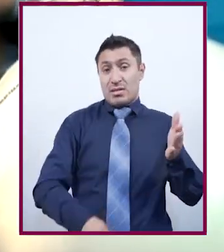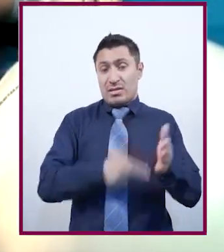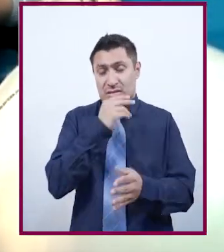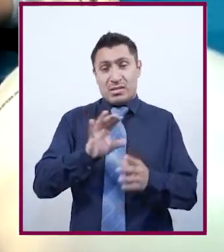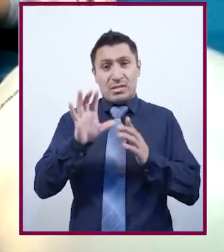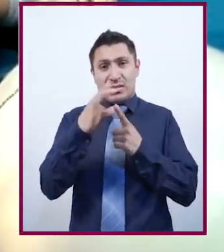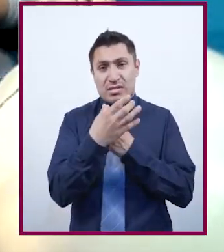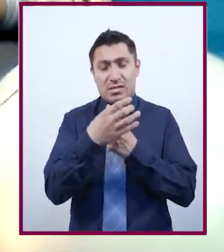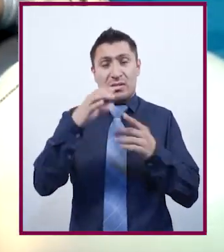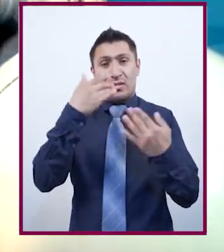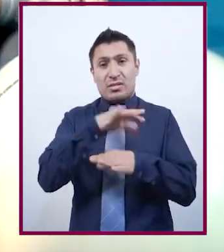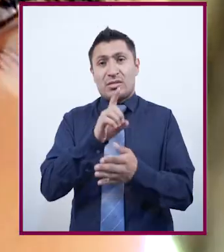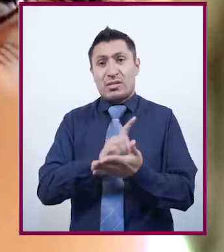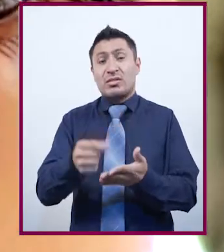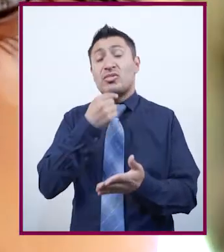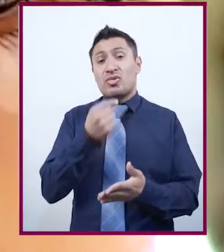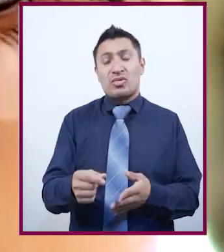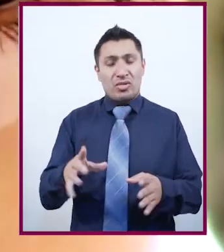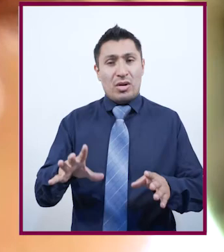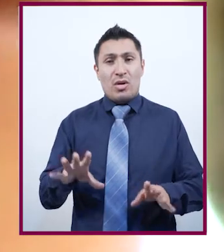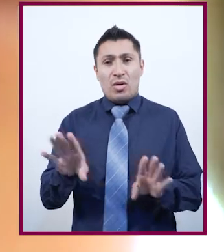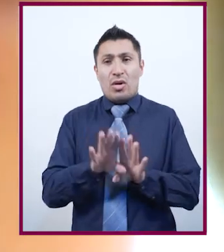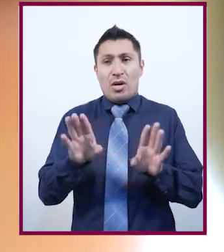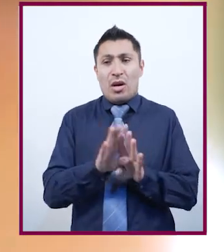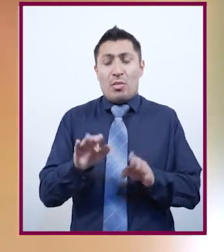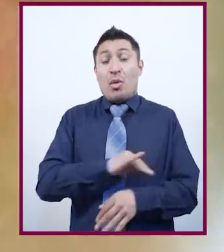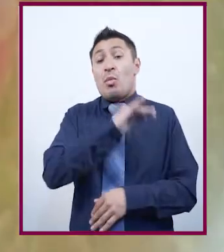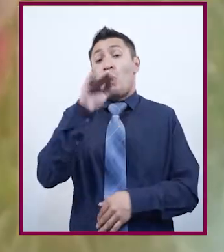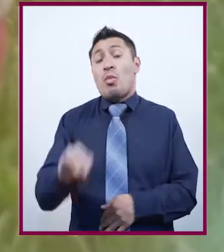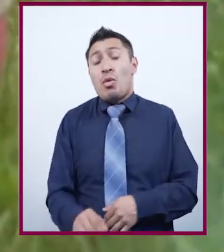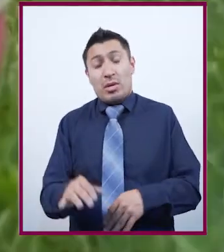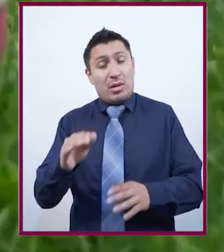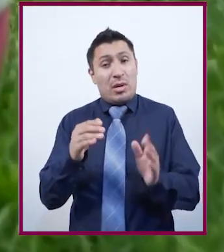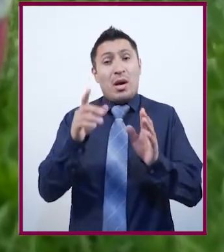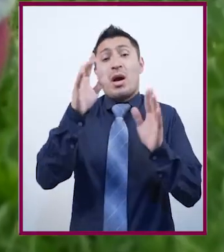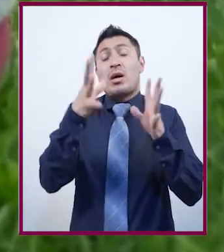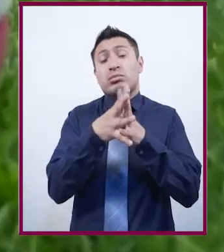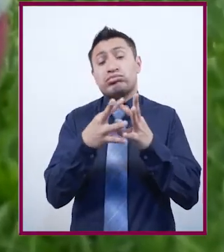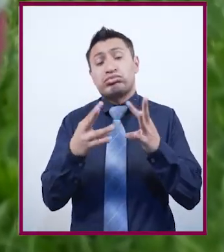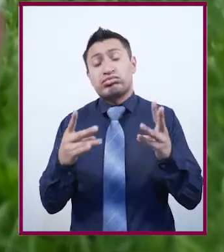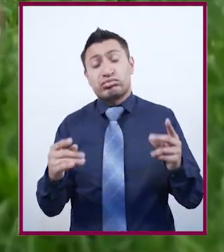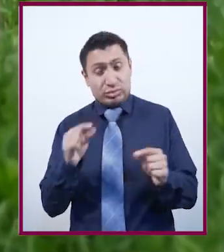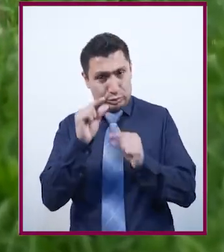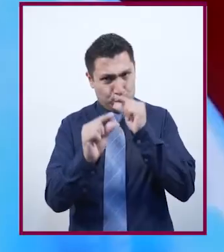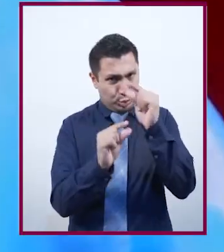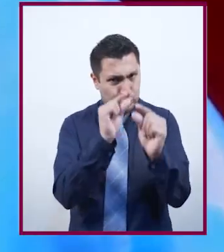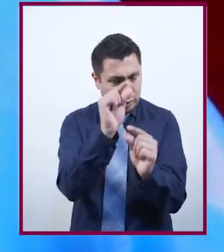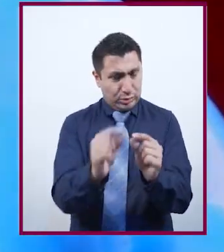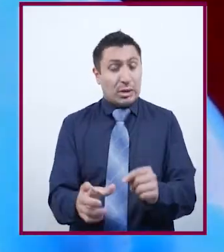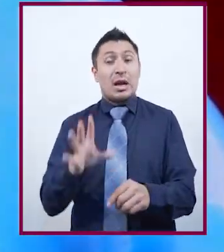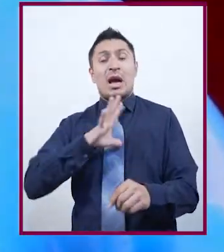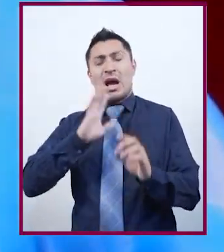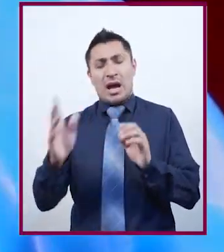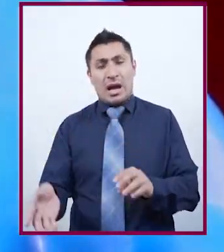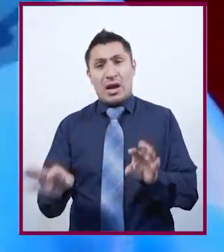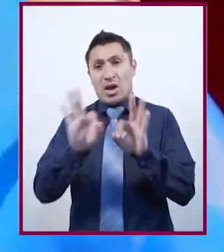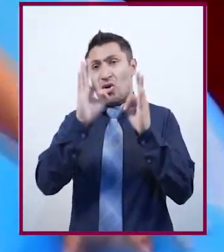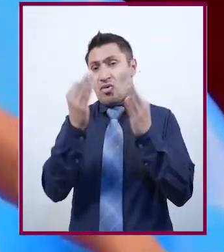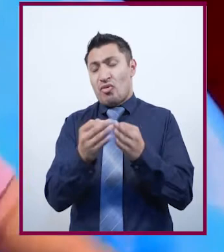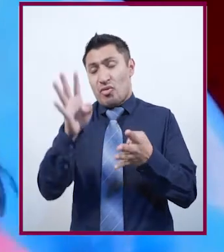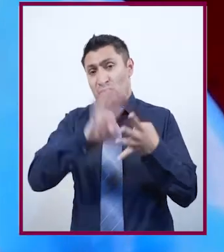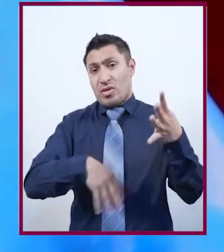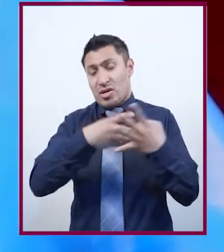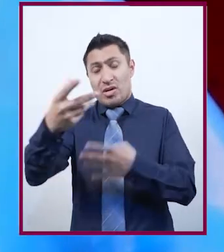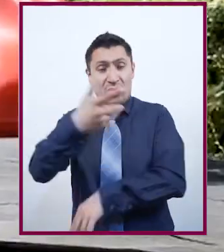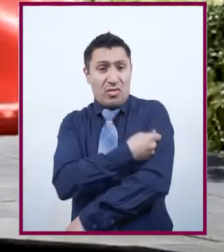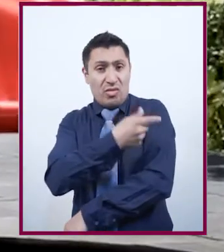ha disminuido la desnutrición y la mortandad infantil. Se ha implementado un esquema de vacunación casi completo para las y